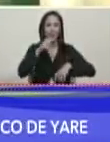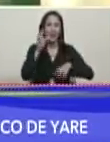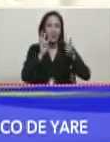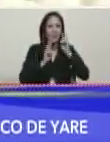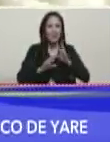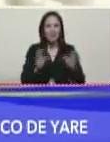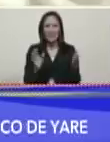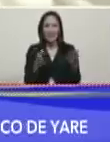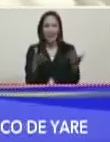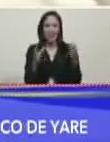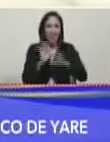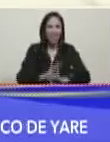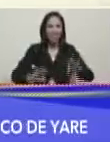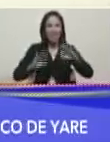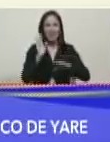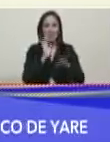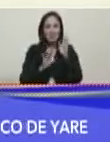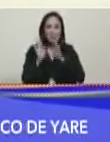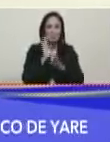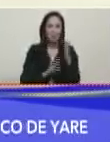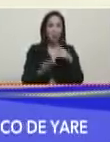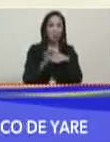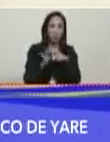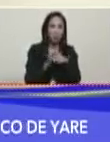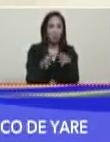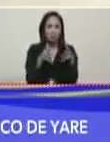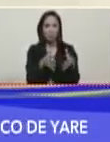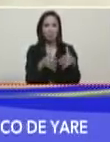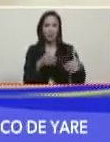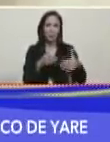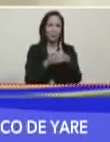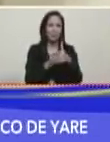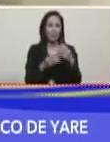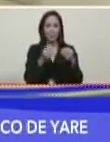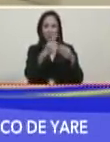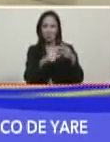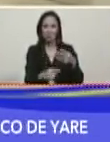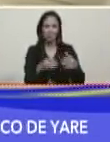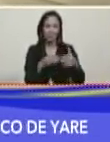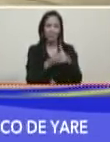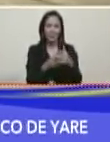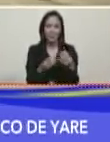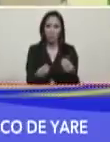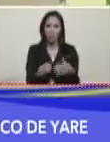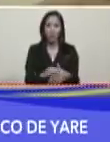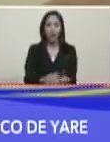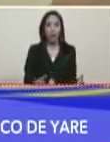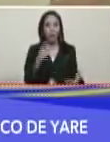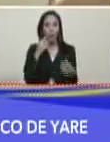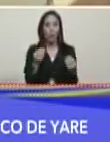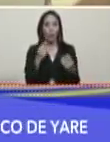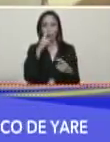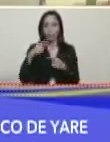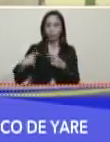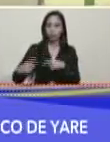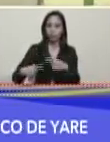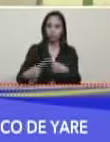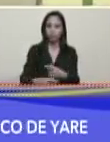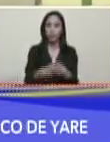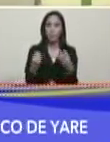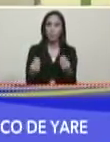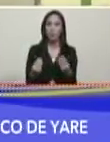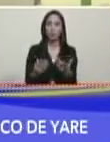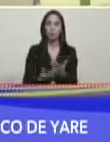mantenimiento, muchas cosas no funcionaban, etcétera. Nosotros, en determinado tiempo, ¿sí?,